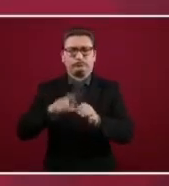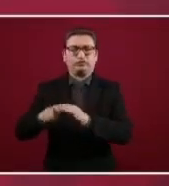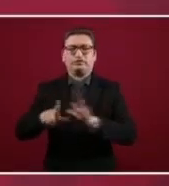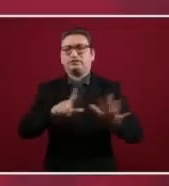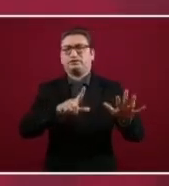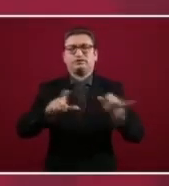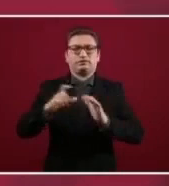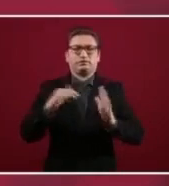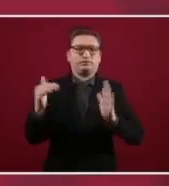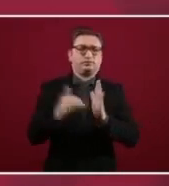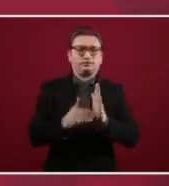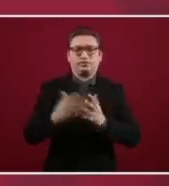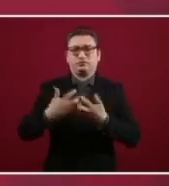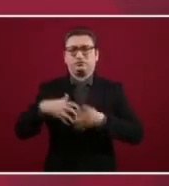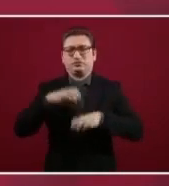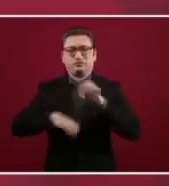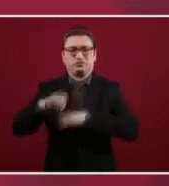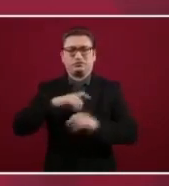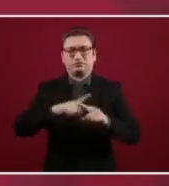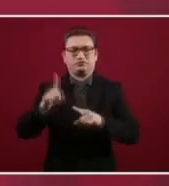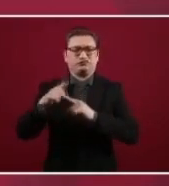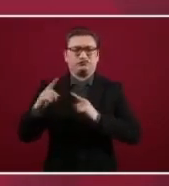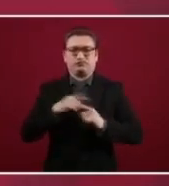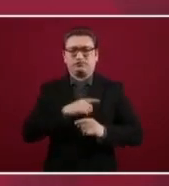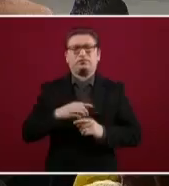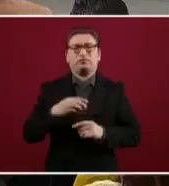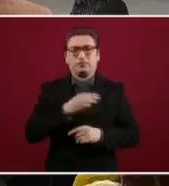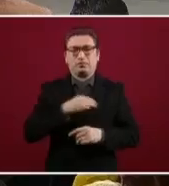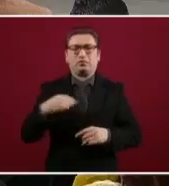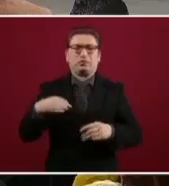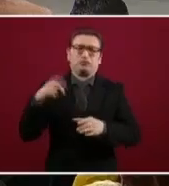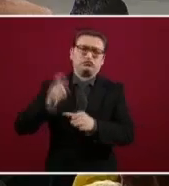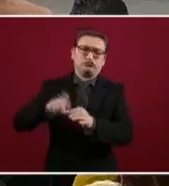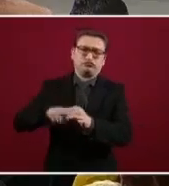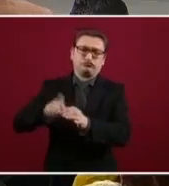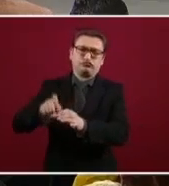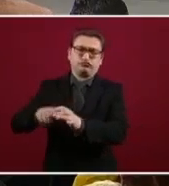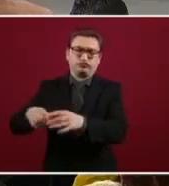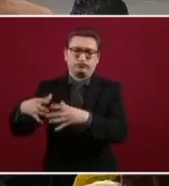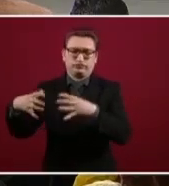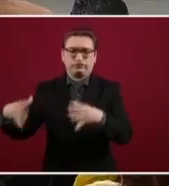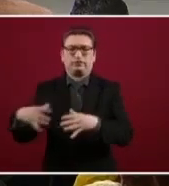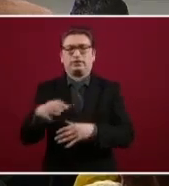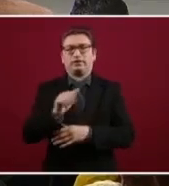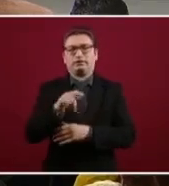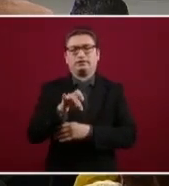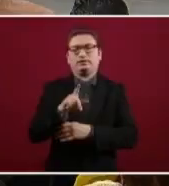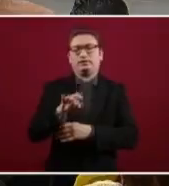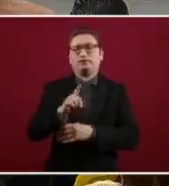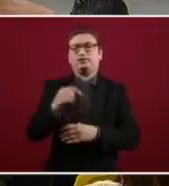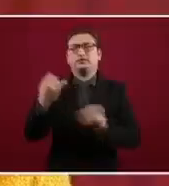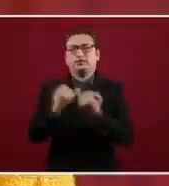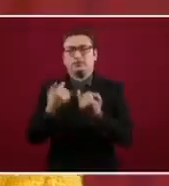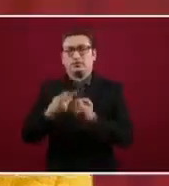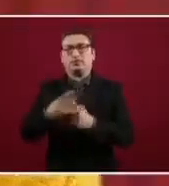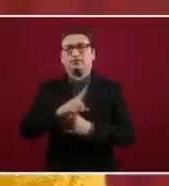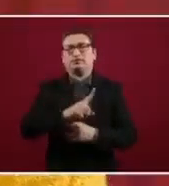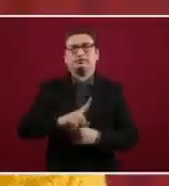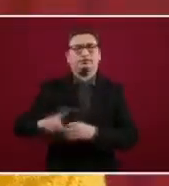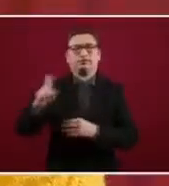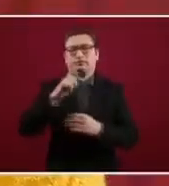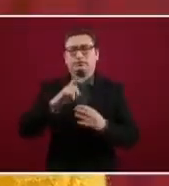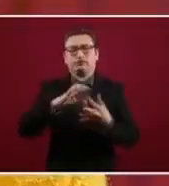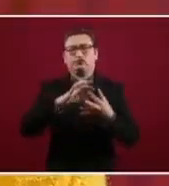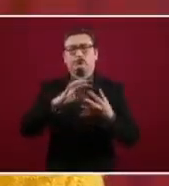700.000 empresas afiliadas lo mismo que la antad que representa si en cada 100 cadenas